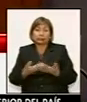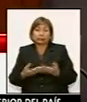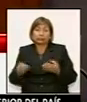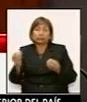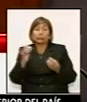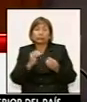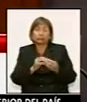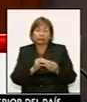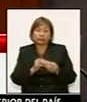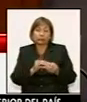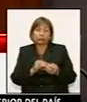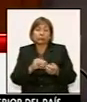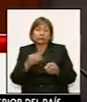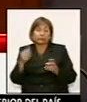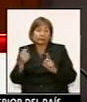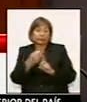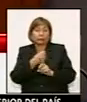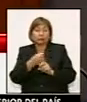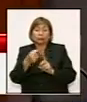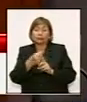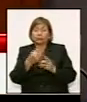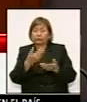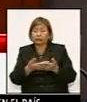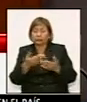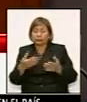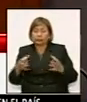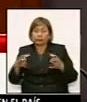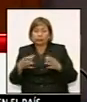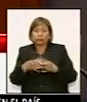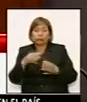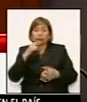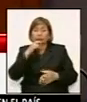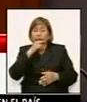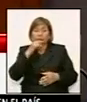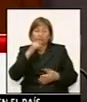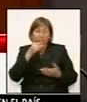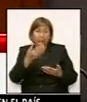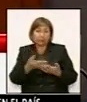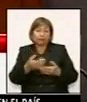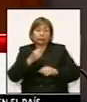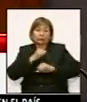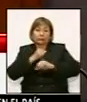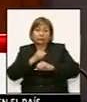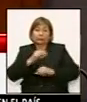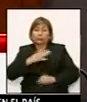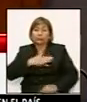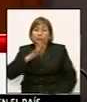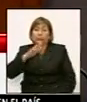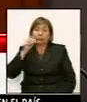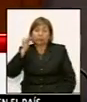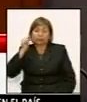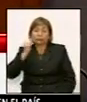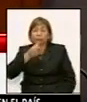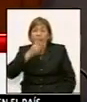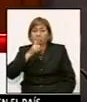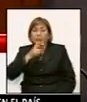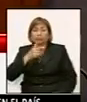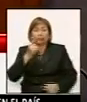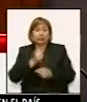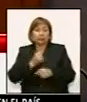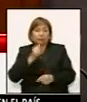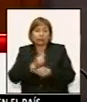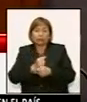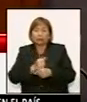adicional de que es violencia ejercida por la condición de ser mujeres, defensoras de su derecho al agua, defensoras de su derecho al